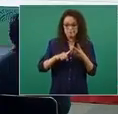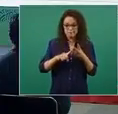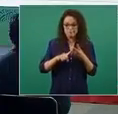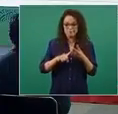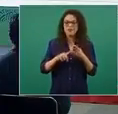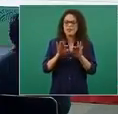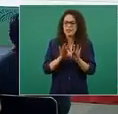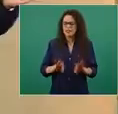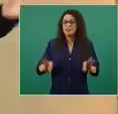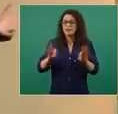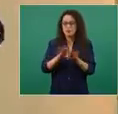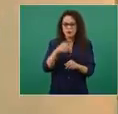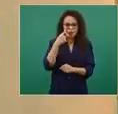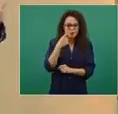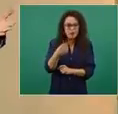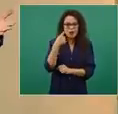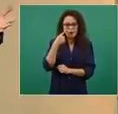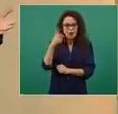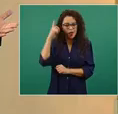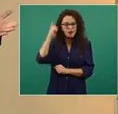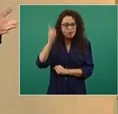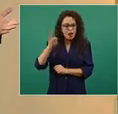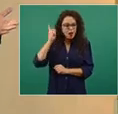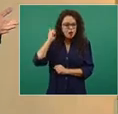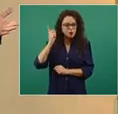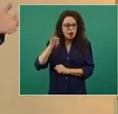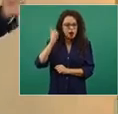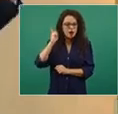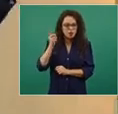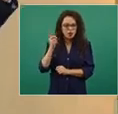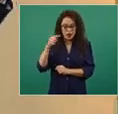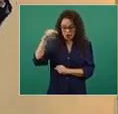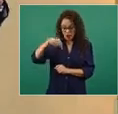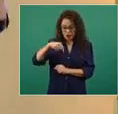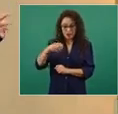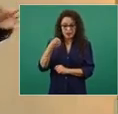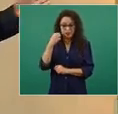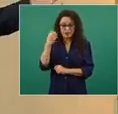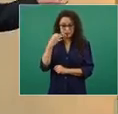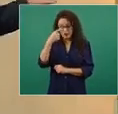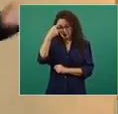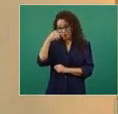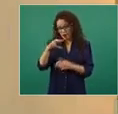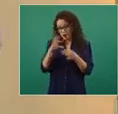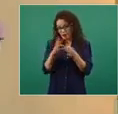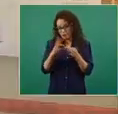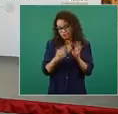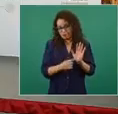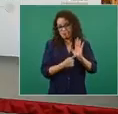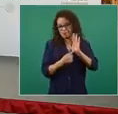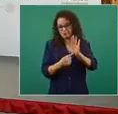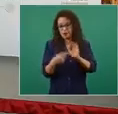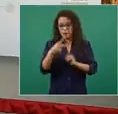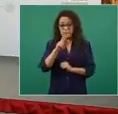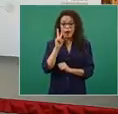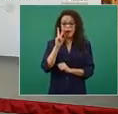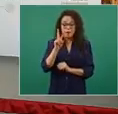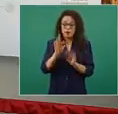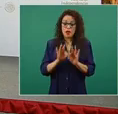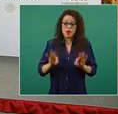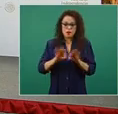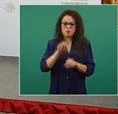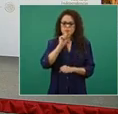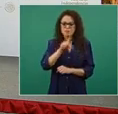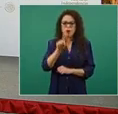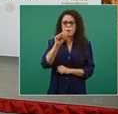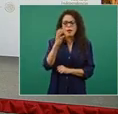van comportándose en el día a día cuando tenemos esta parte de las conferencias, pero es muy destacable también que 29 entidades